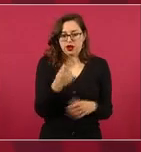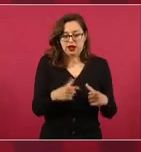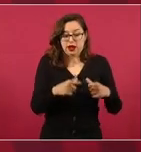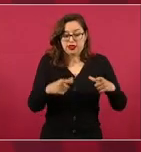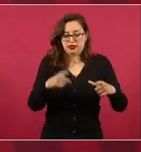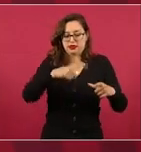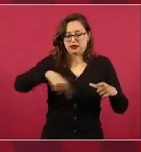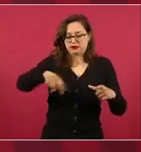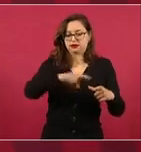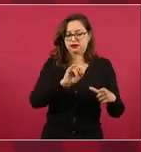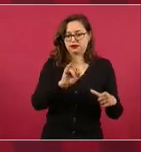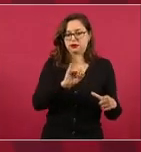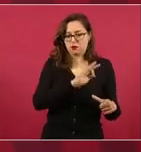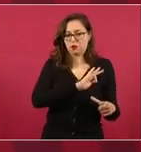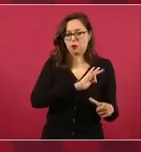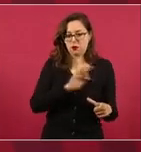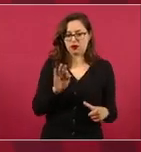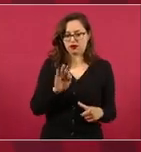que